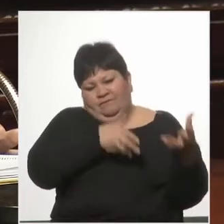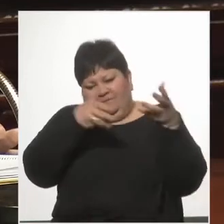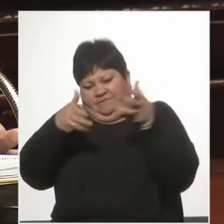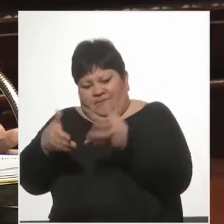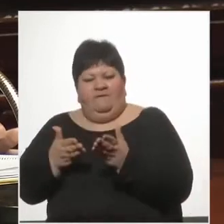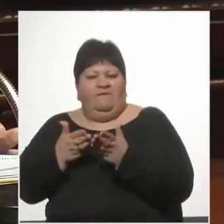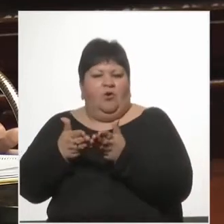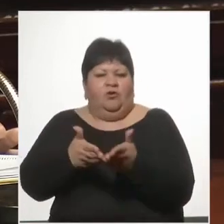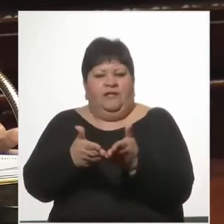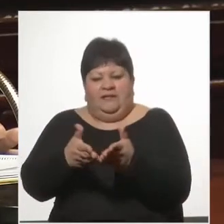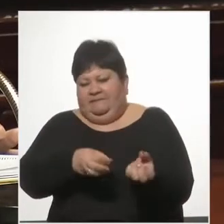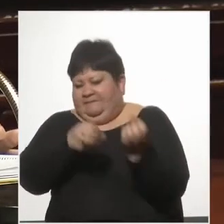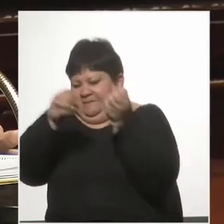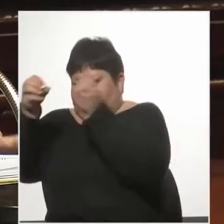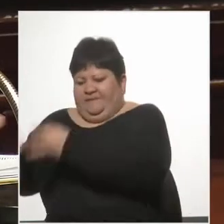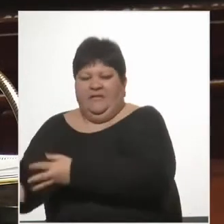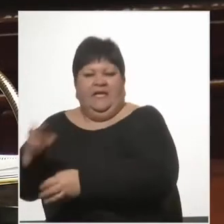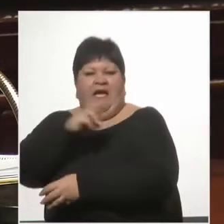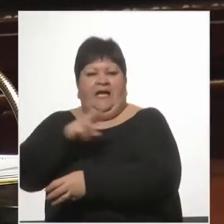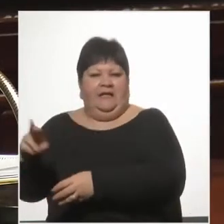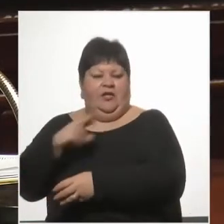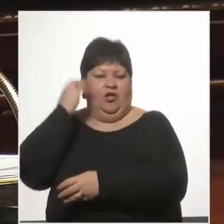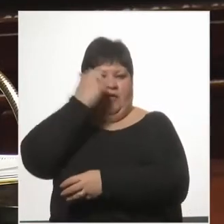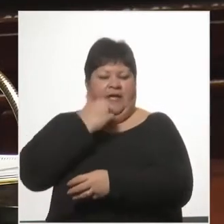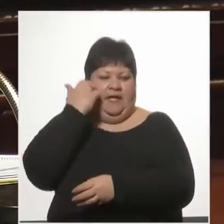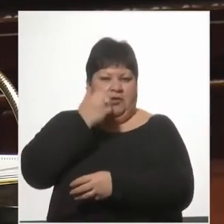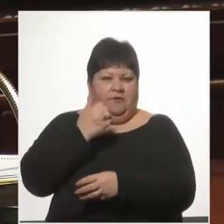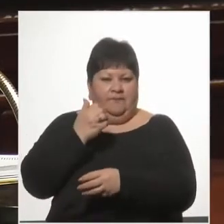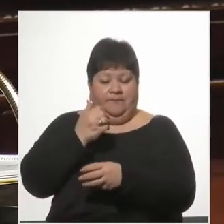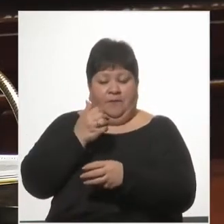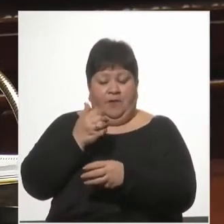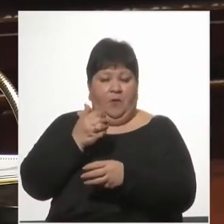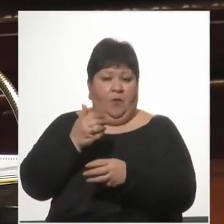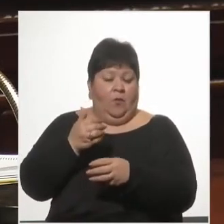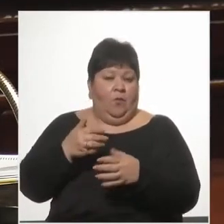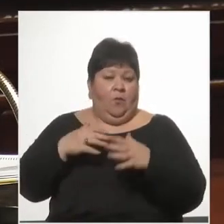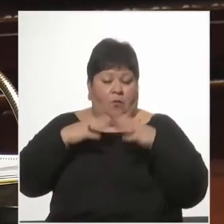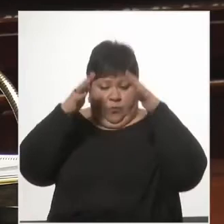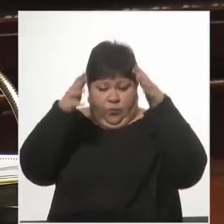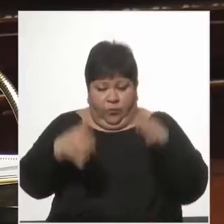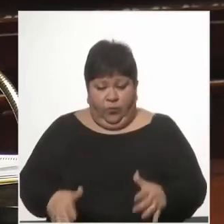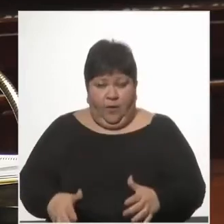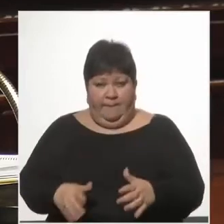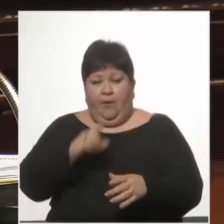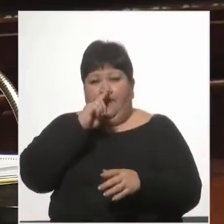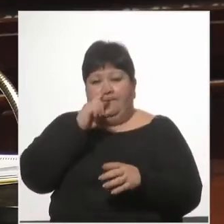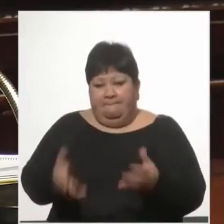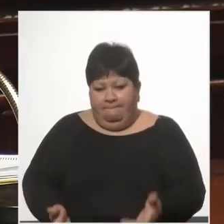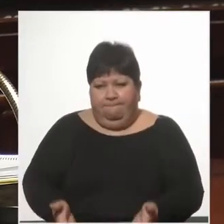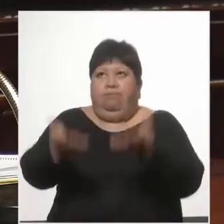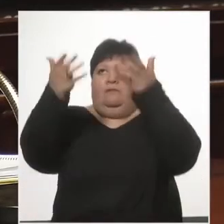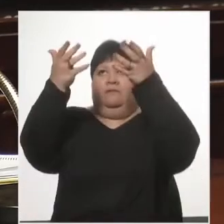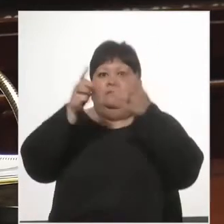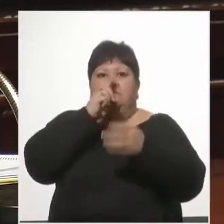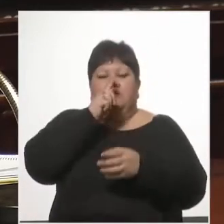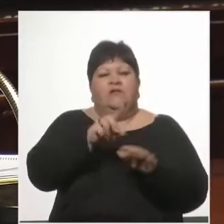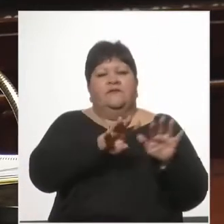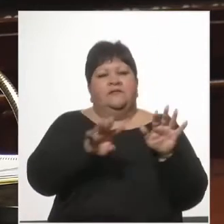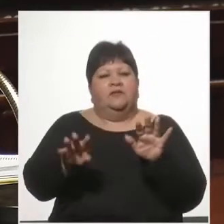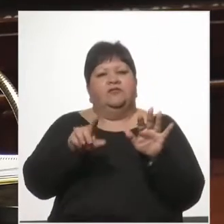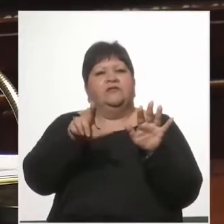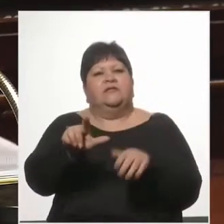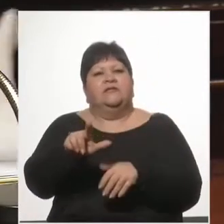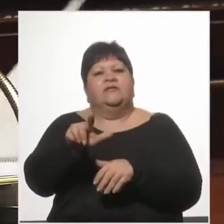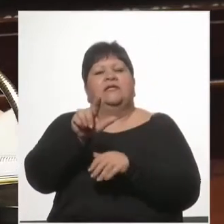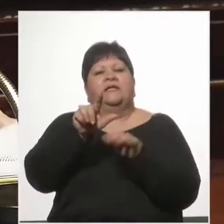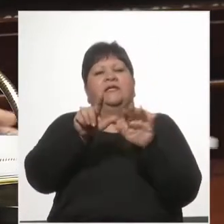y tirado en el Río Negro. El cuerpo había aparecido en 1973, pero recién se